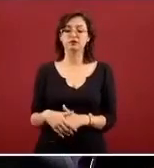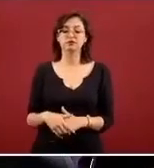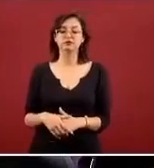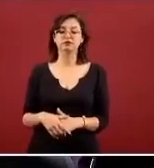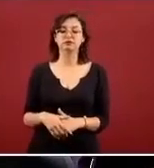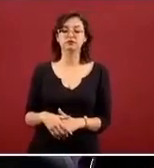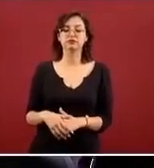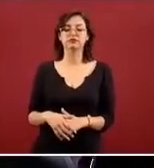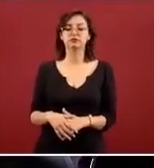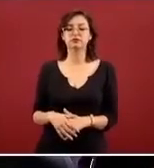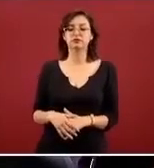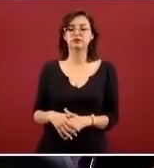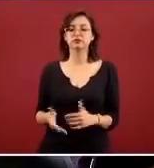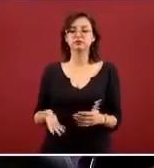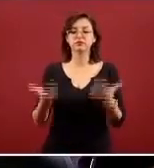por favor.